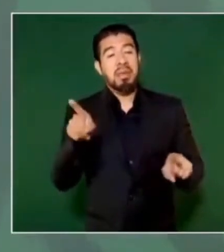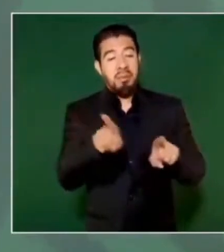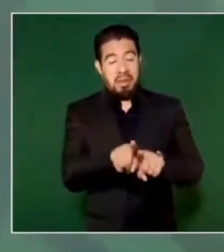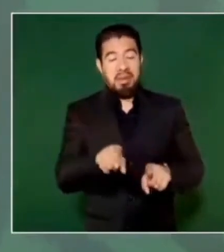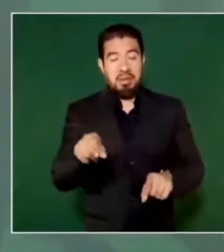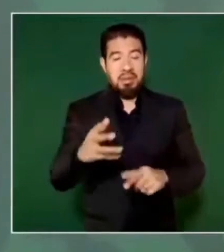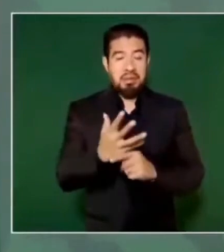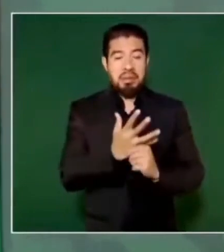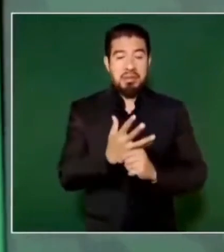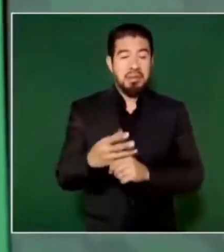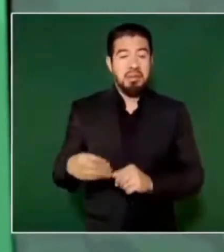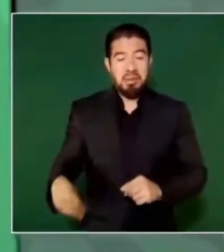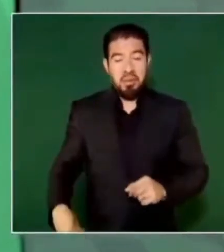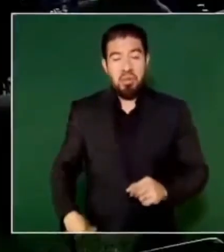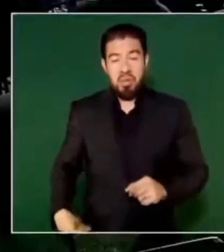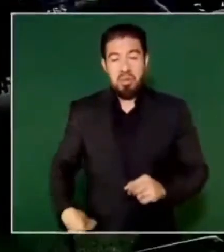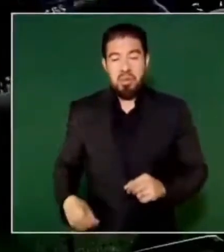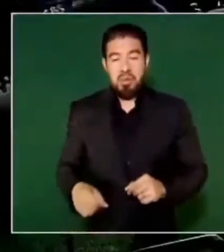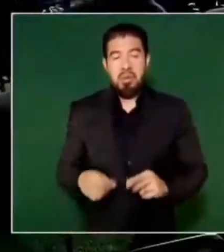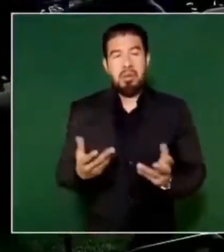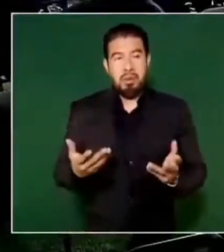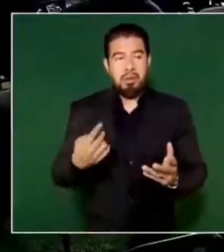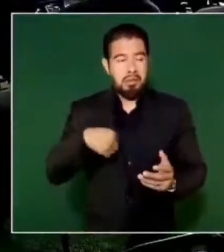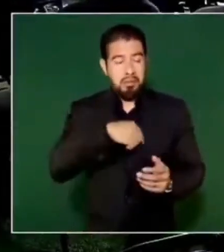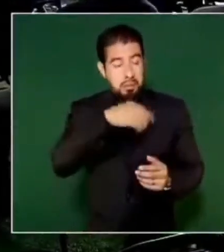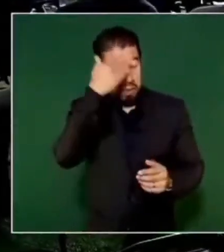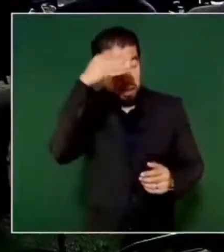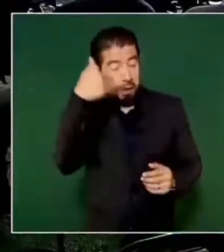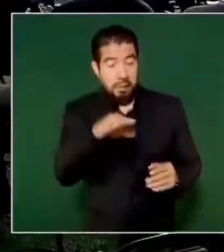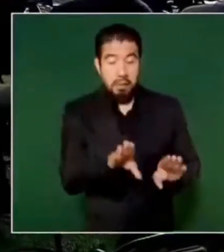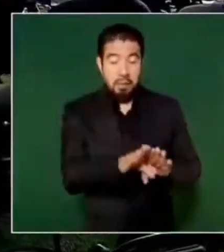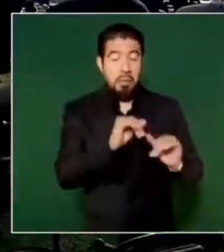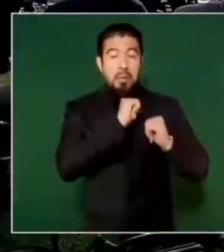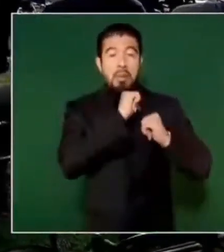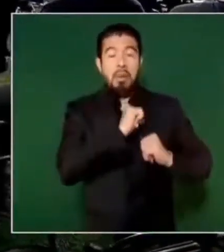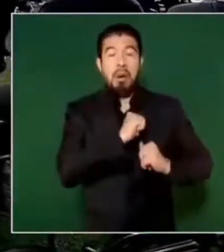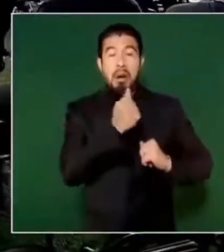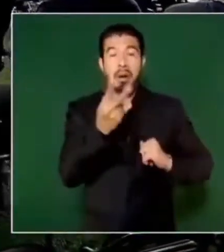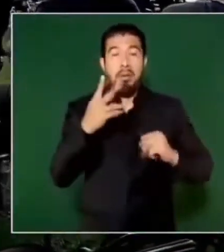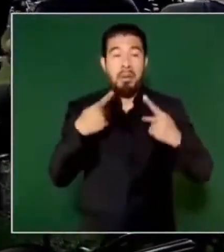la autoridad más cercana a la gente.